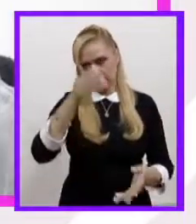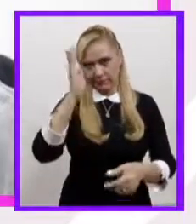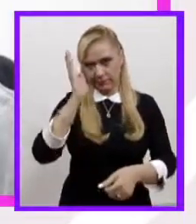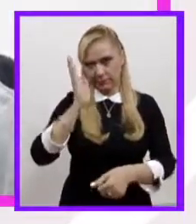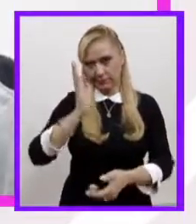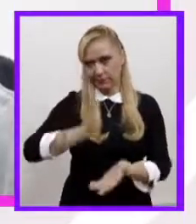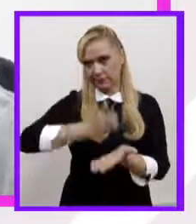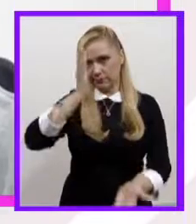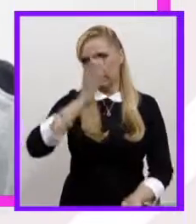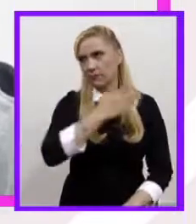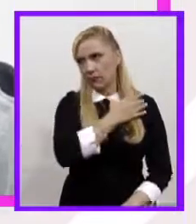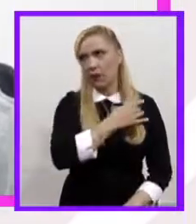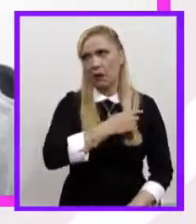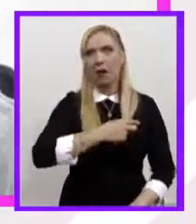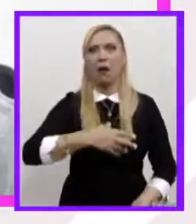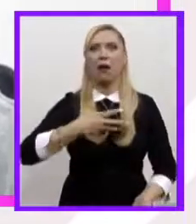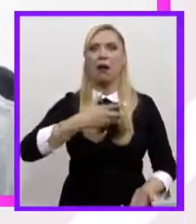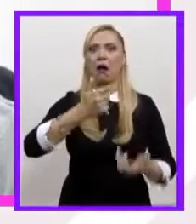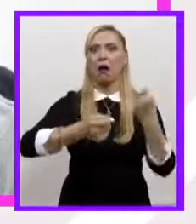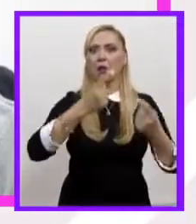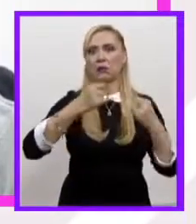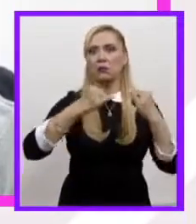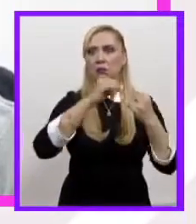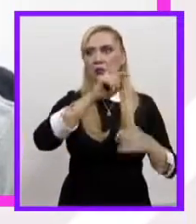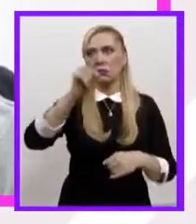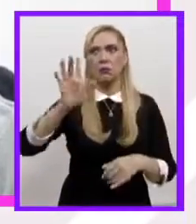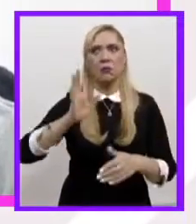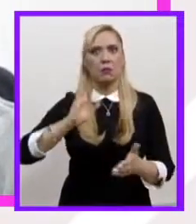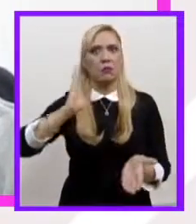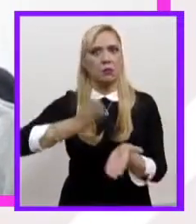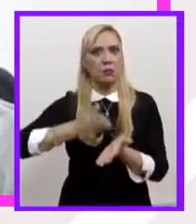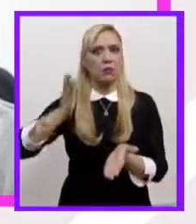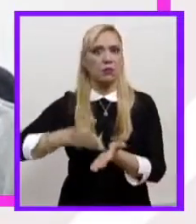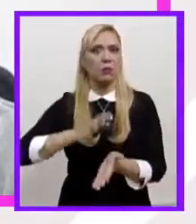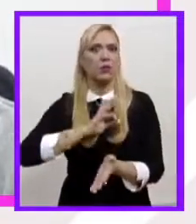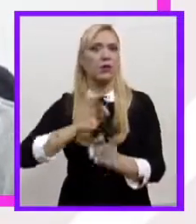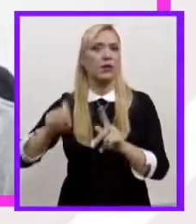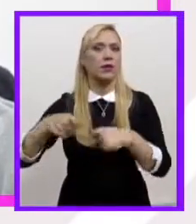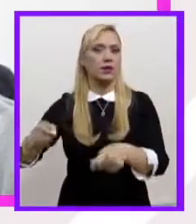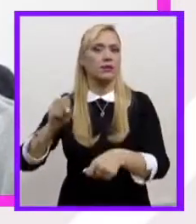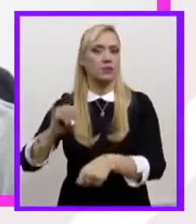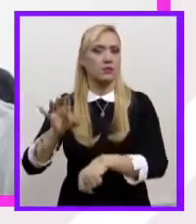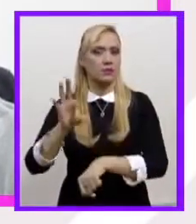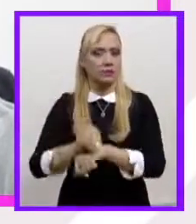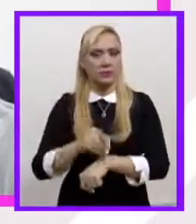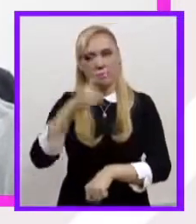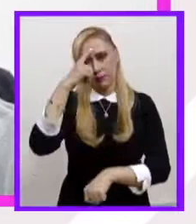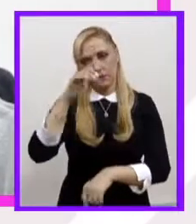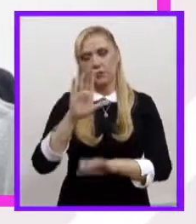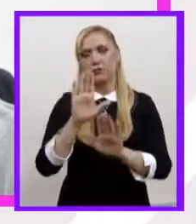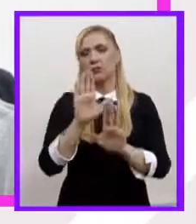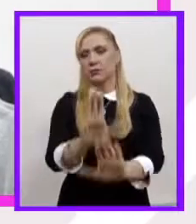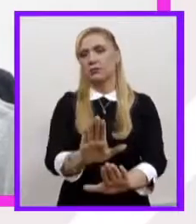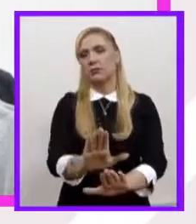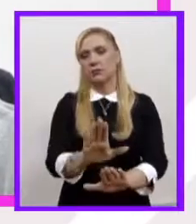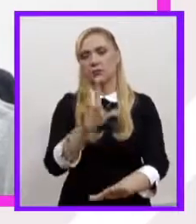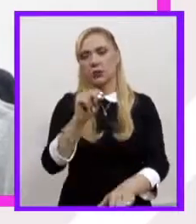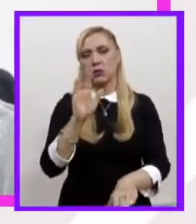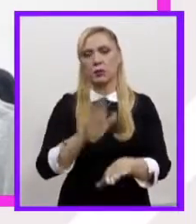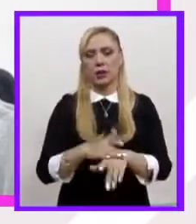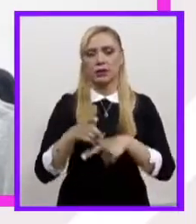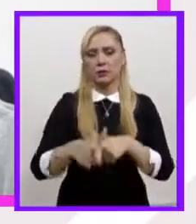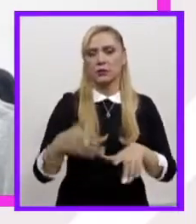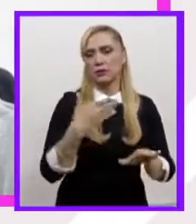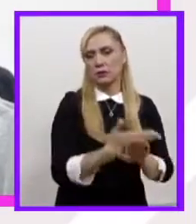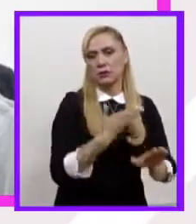hay instituciones que ya utilizan la sanción administrativa como una herramienta para limitar ciertas acciones